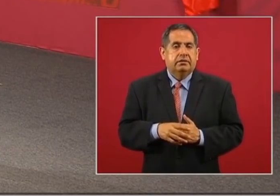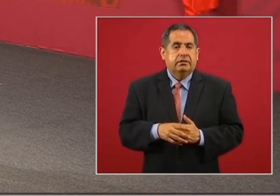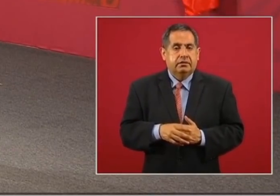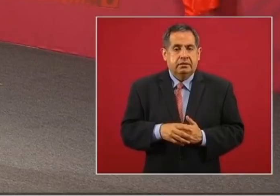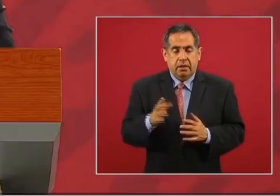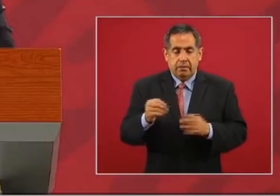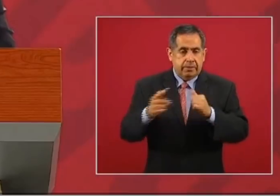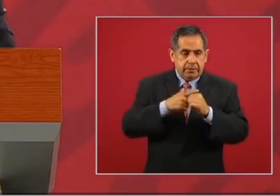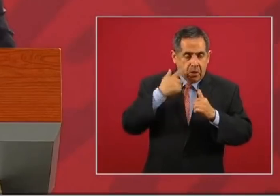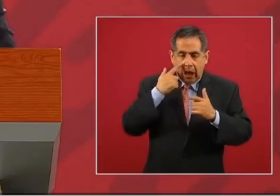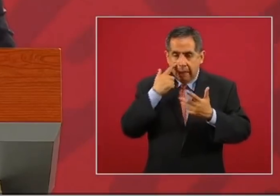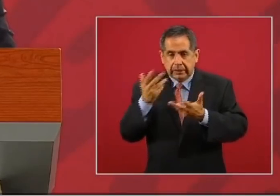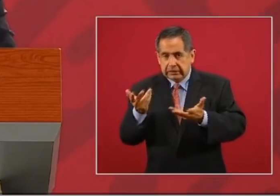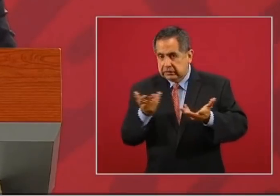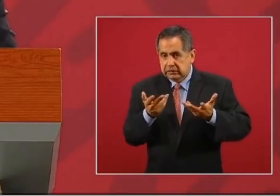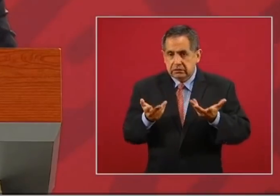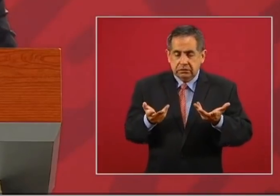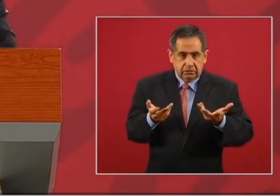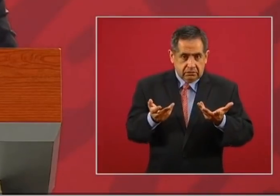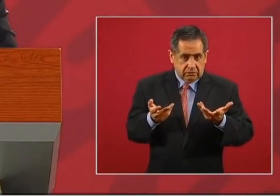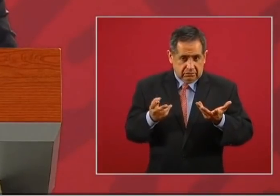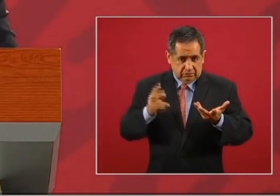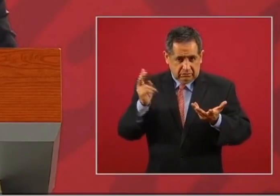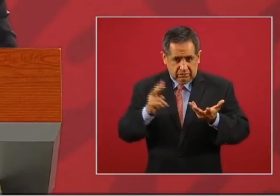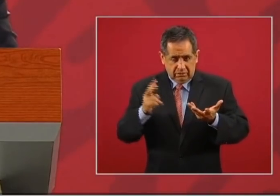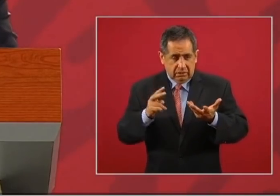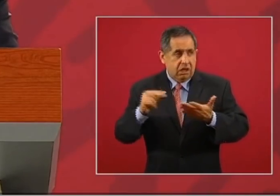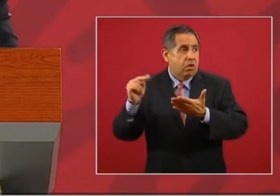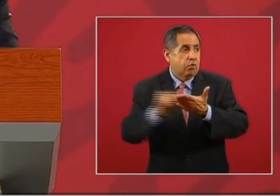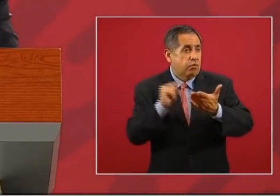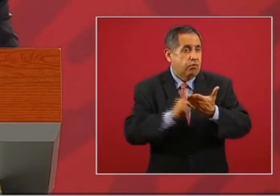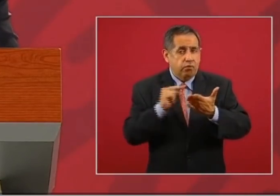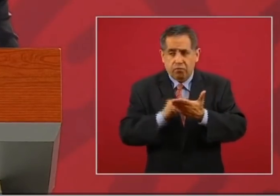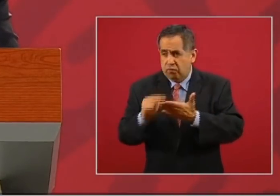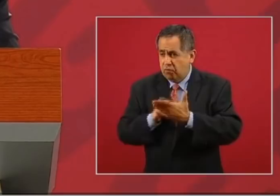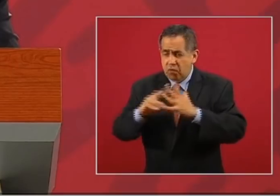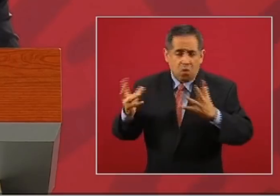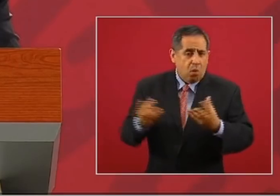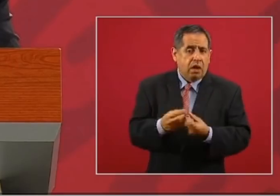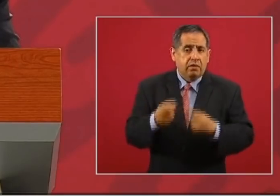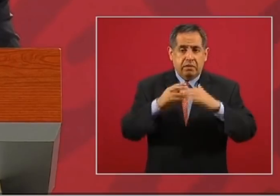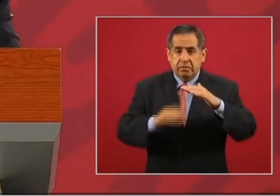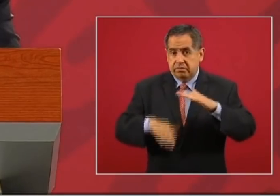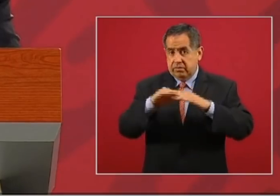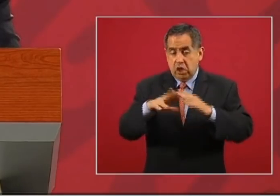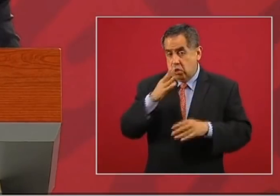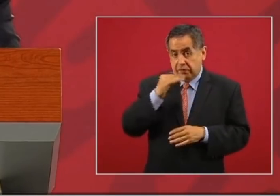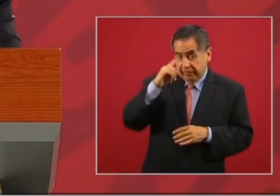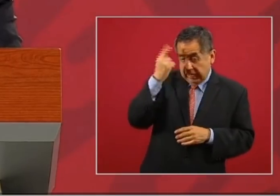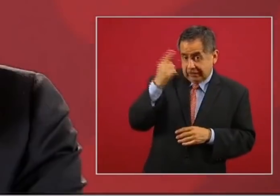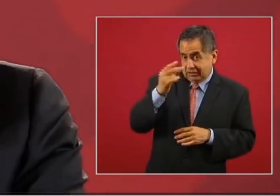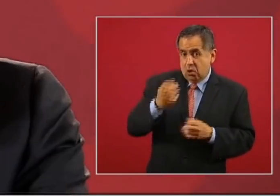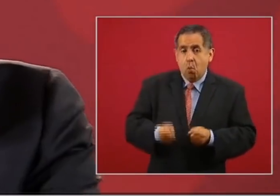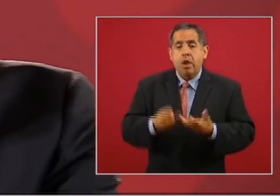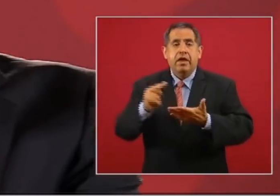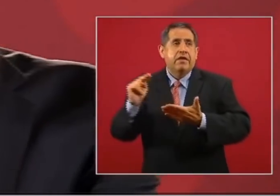Primero, hay que observar si se va a llegar al número de firmas. No es fácil,